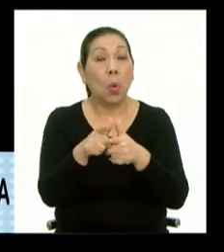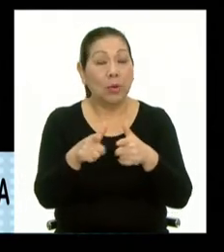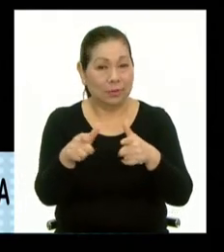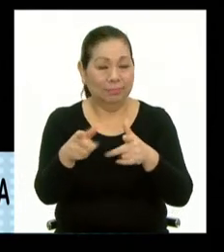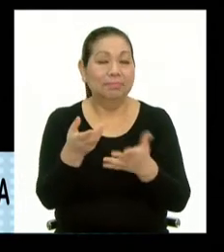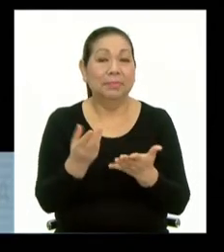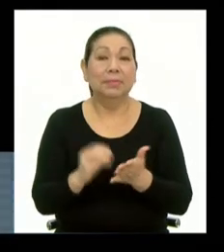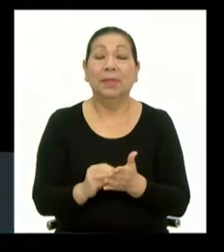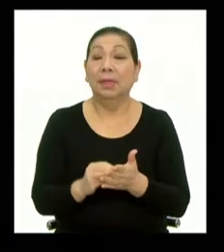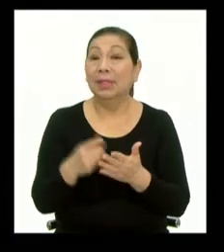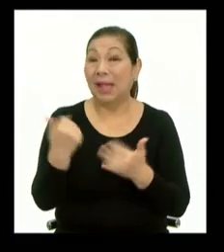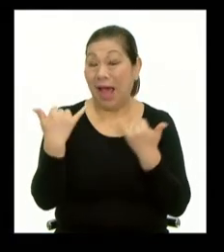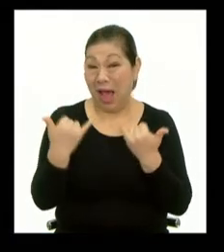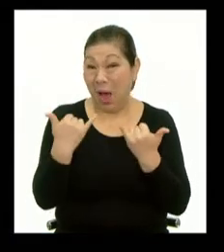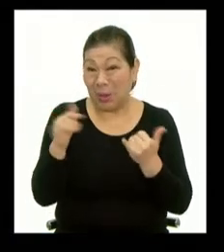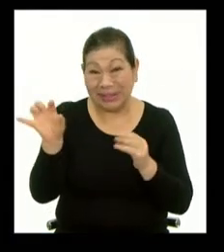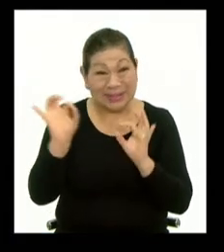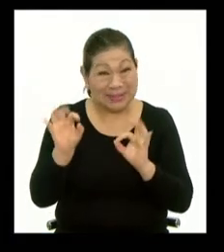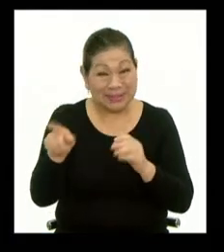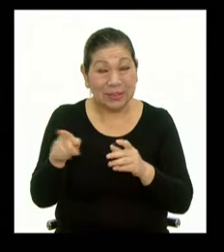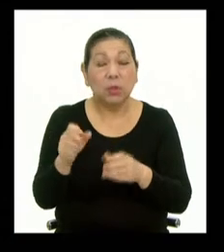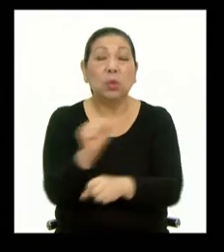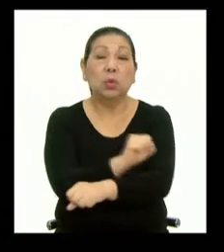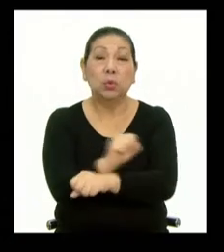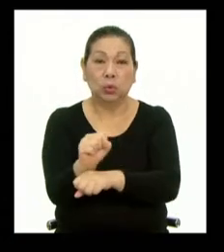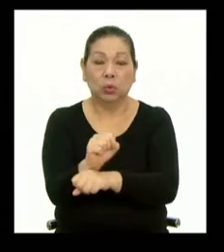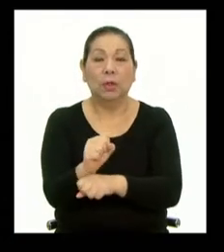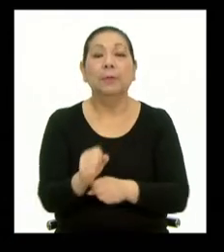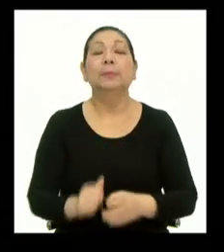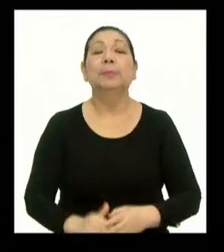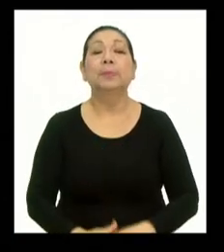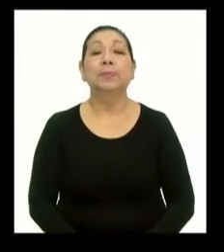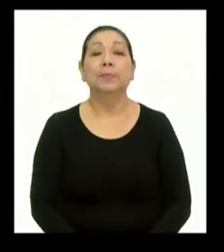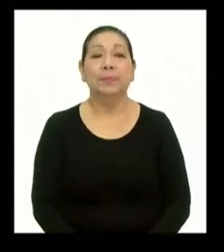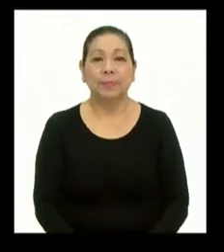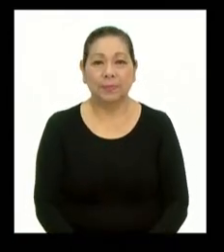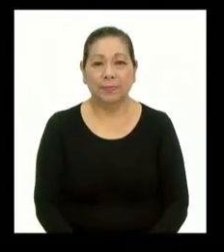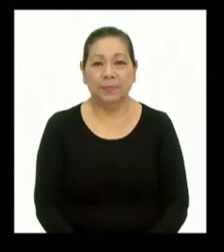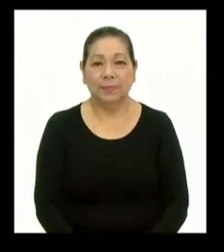de los hechos. Eso está sucediendo en Surco.